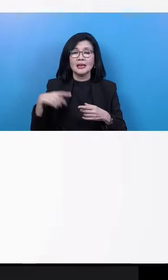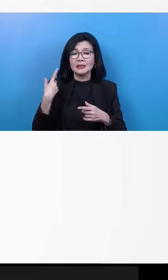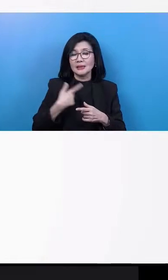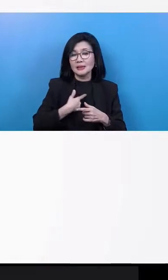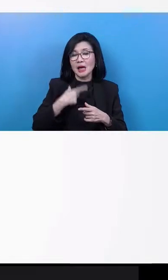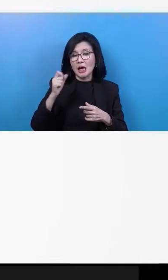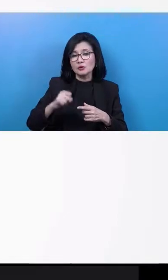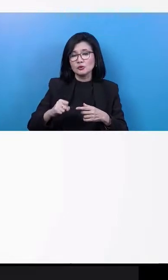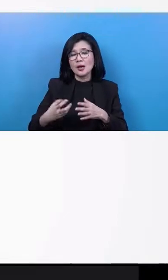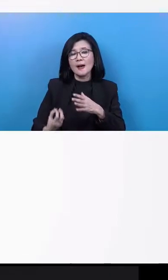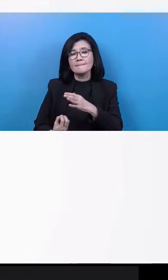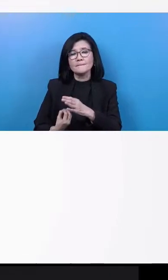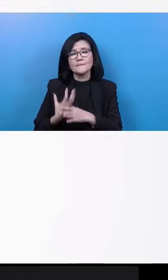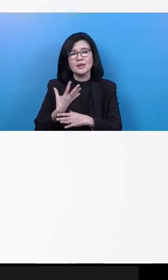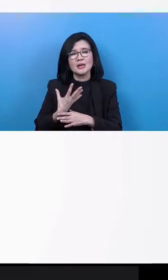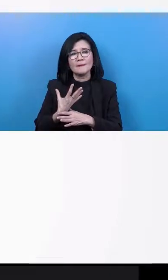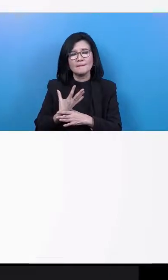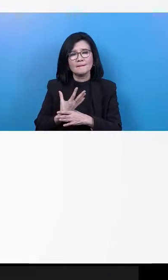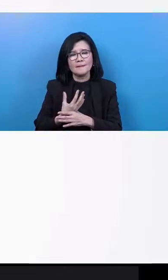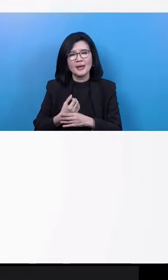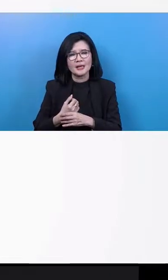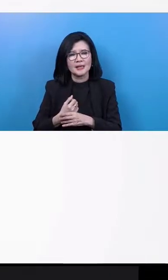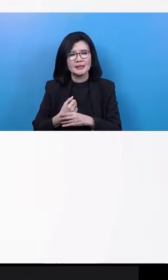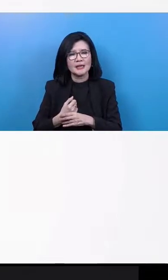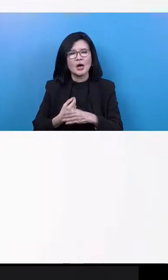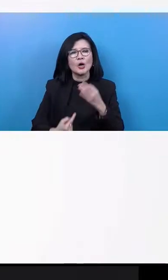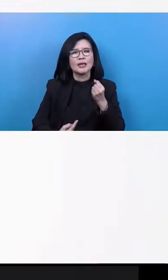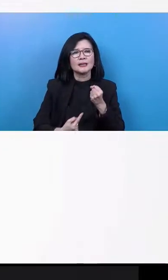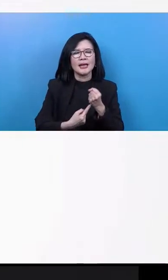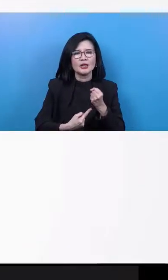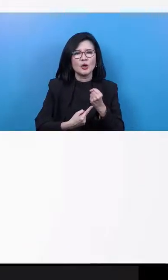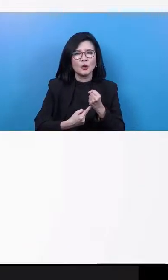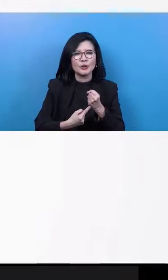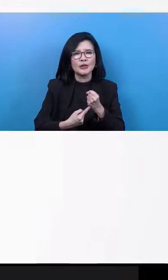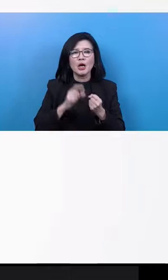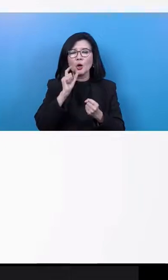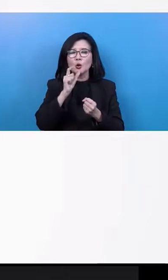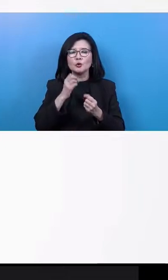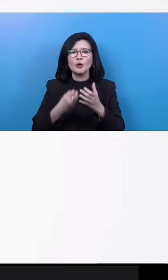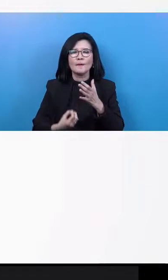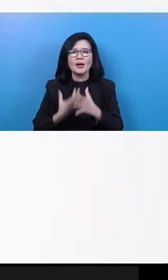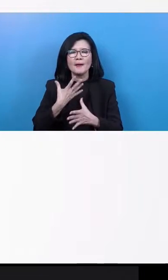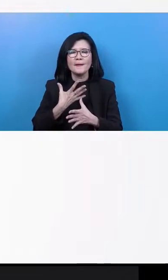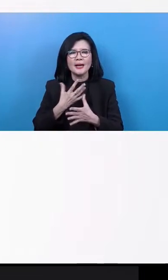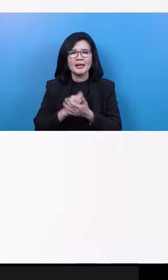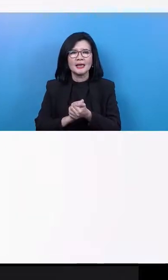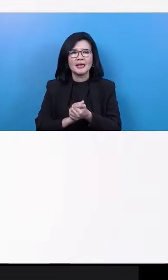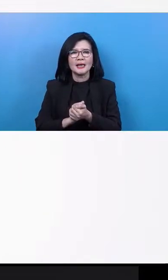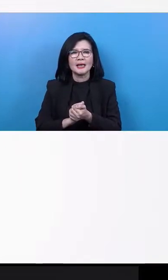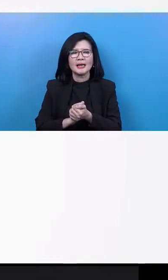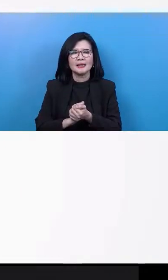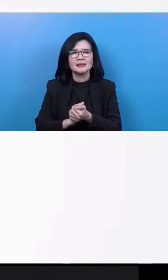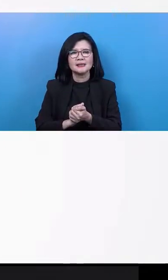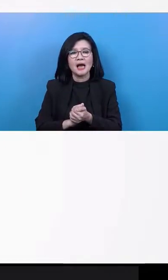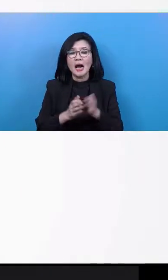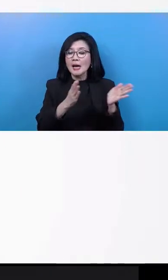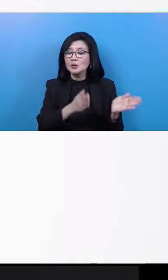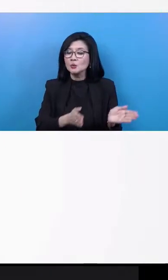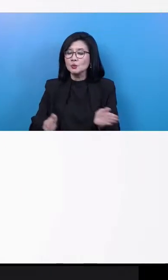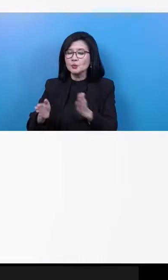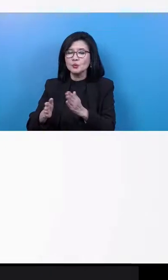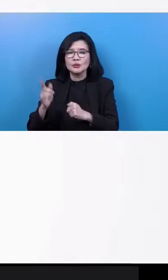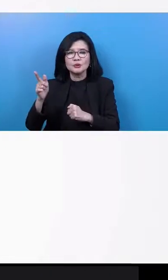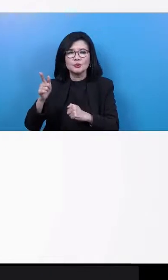complejo. Y pudimos trasladar esta información a los centros de operaciones de emergencia para analizar cuál era el impacto de